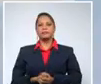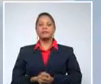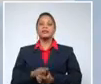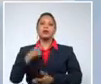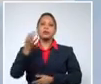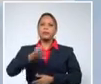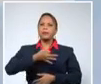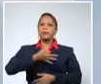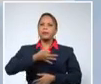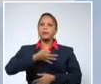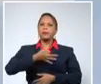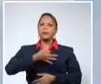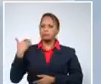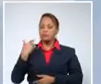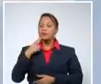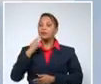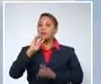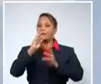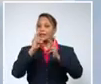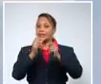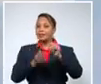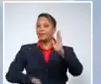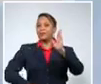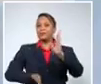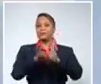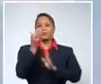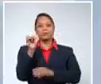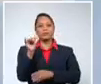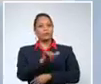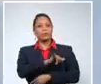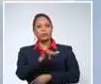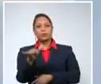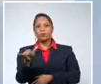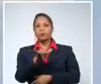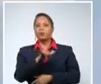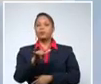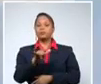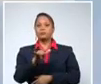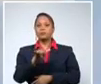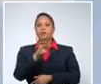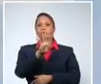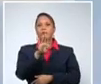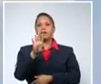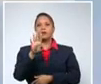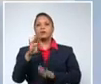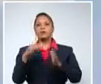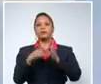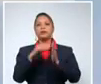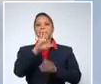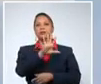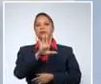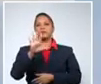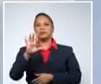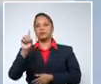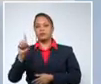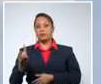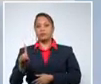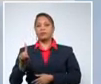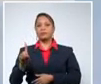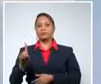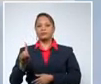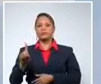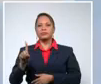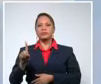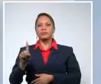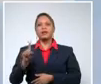dijimos anteriormente una cifra elevada de casos activos, 4.551, estamos hablando